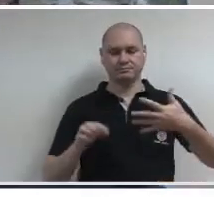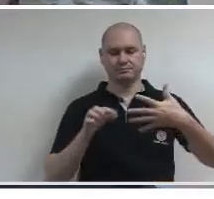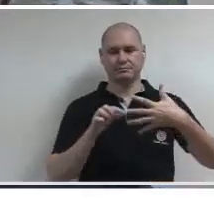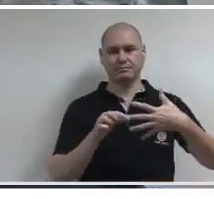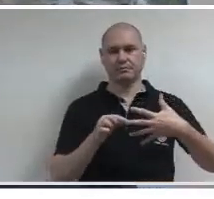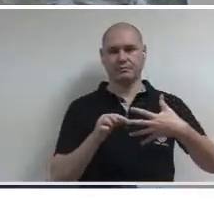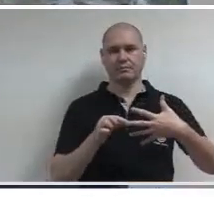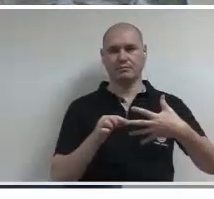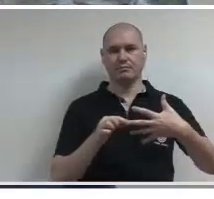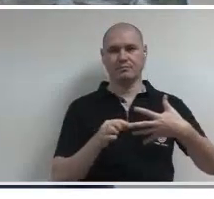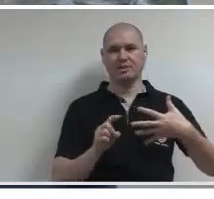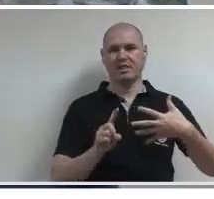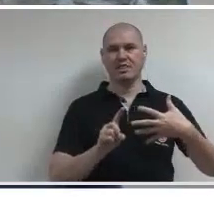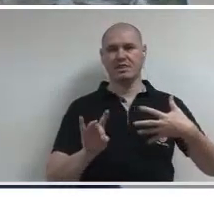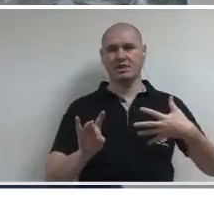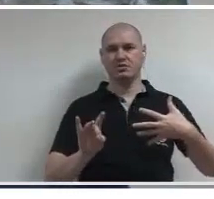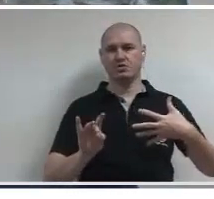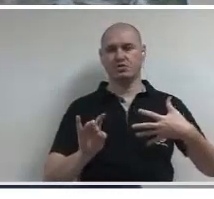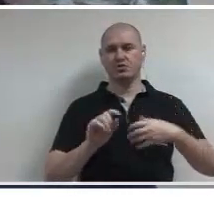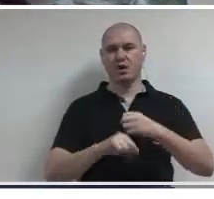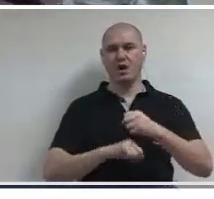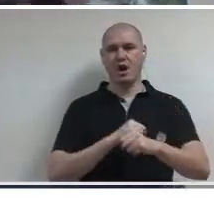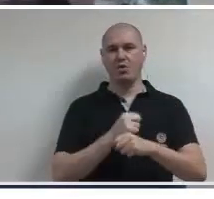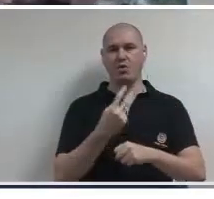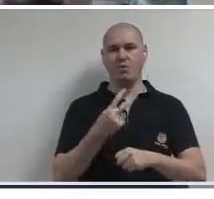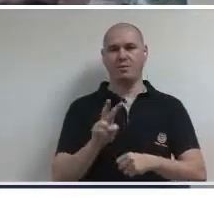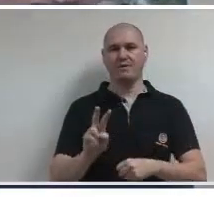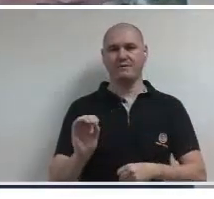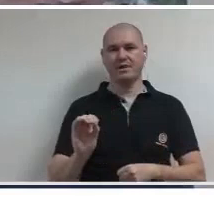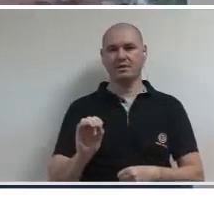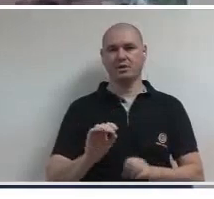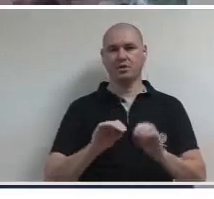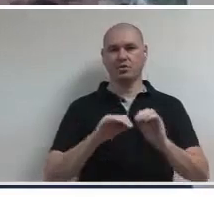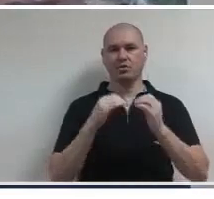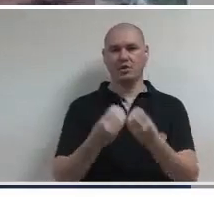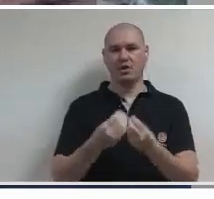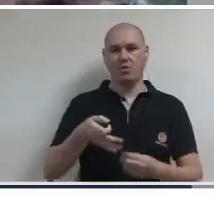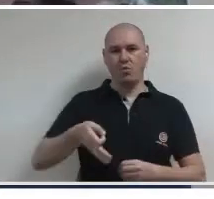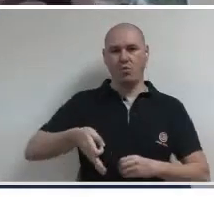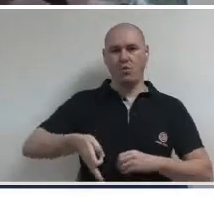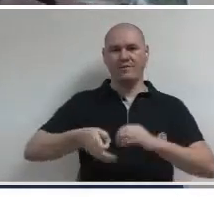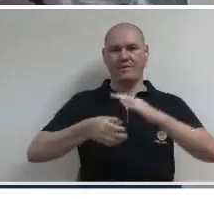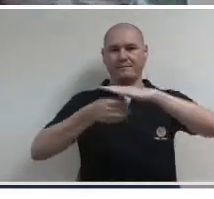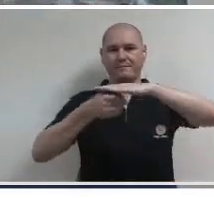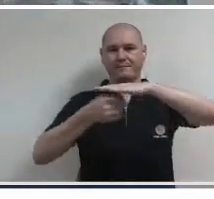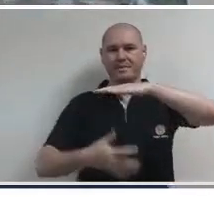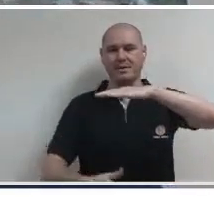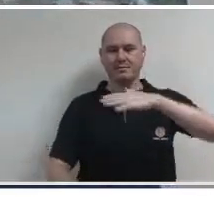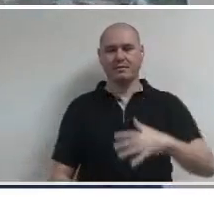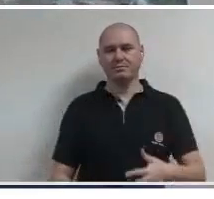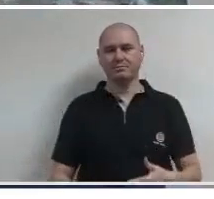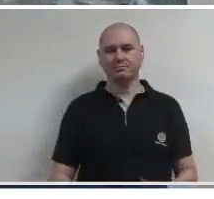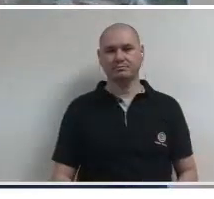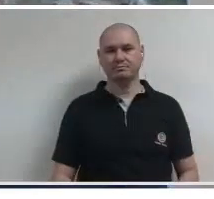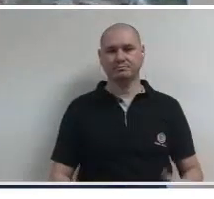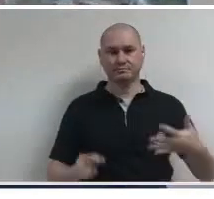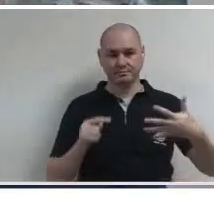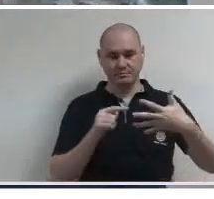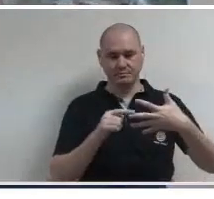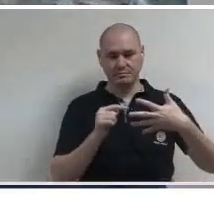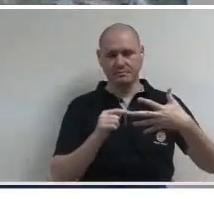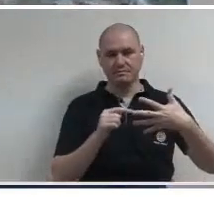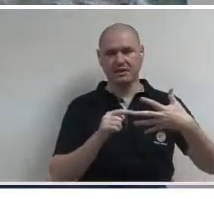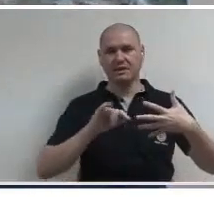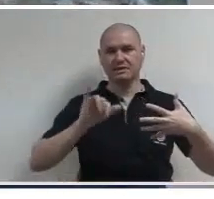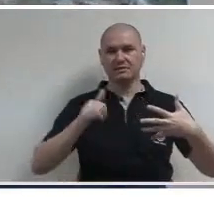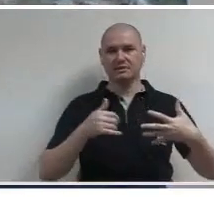Pega. Acción número 18/20. Pleno natural, eres Guavape. UPA.